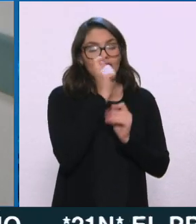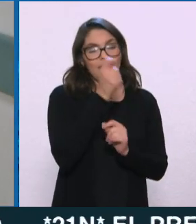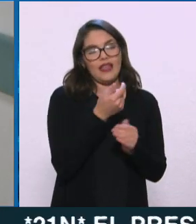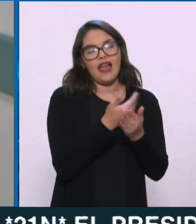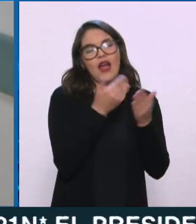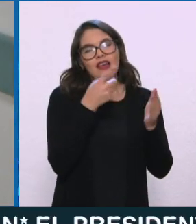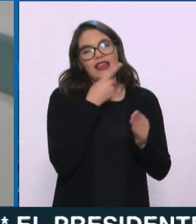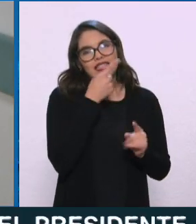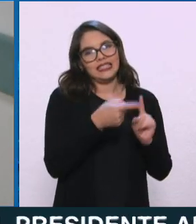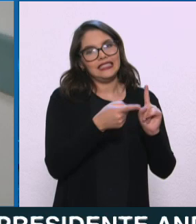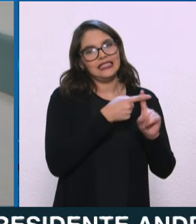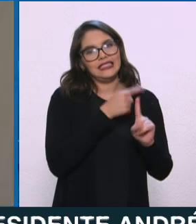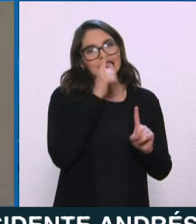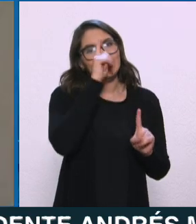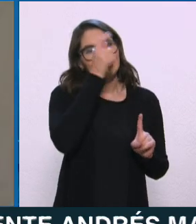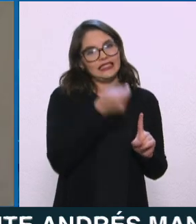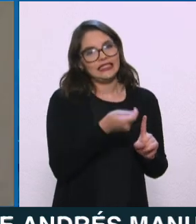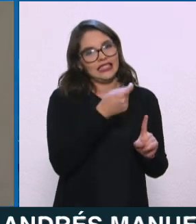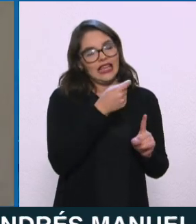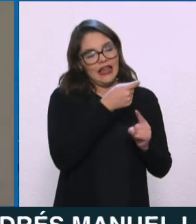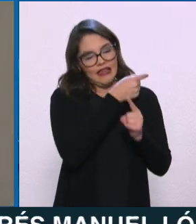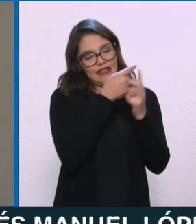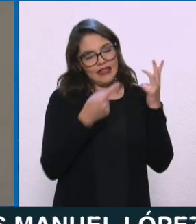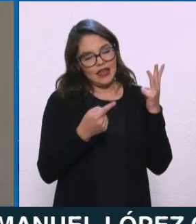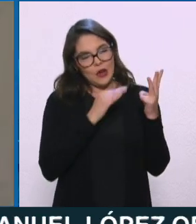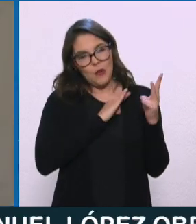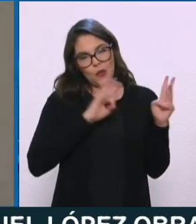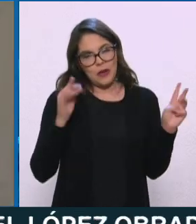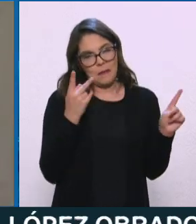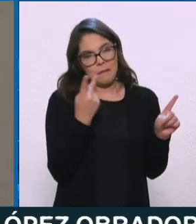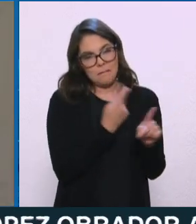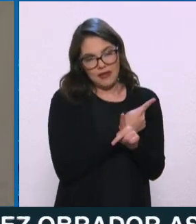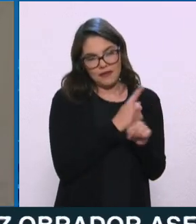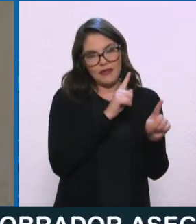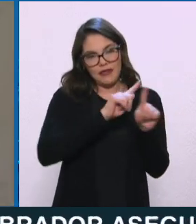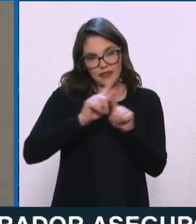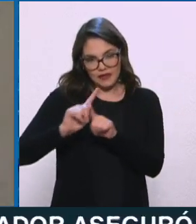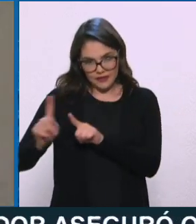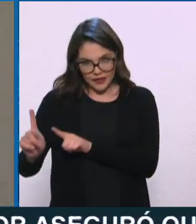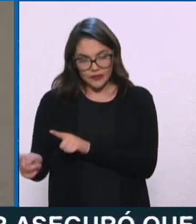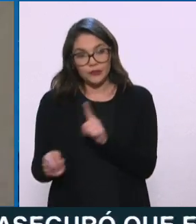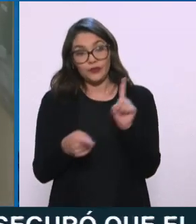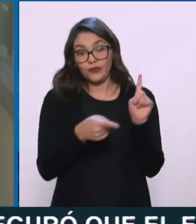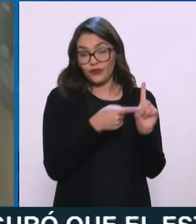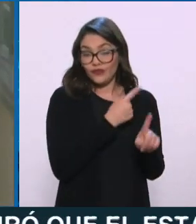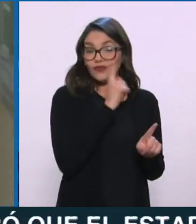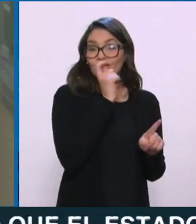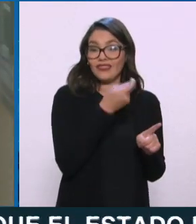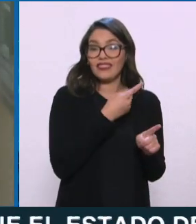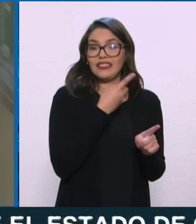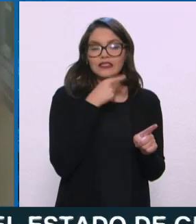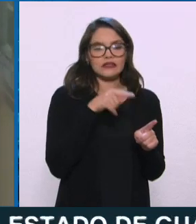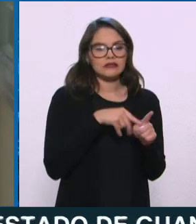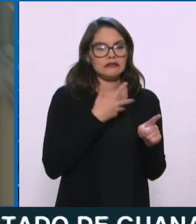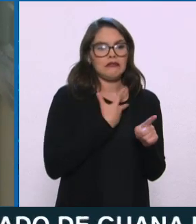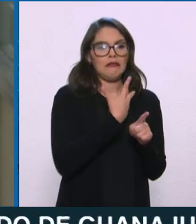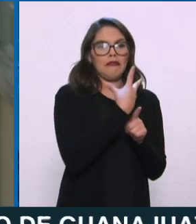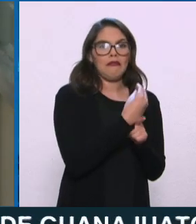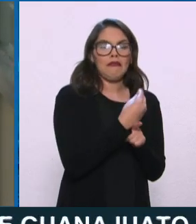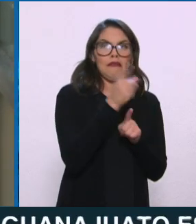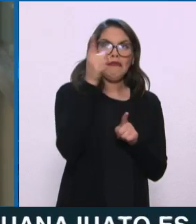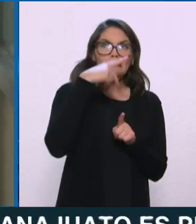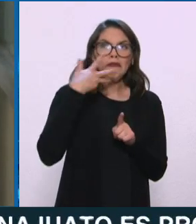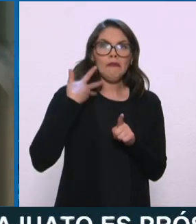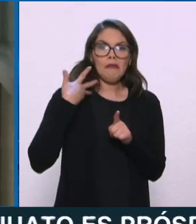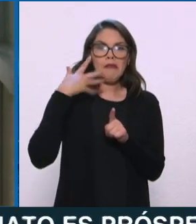estos casos importados, y estos contactos que ustedes comentaban muy puntualmente, ¿no? Es que estos contactos se siguen, ¿no? Y se mantienen